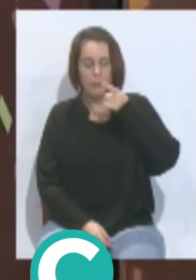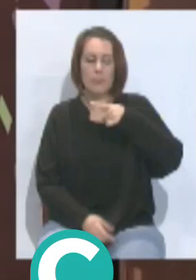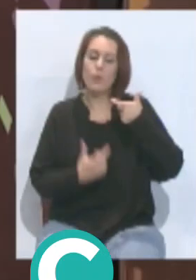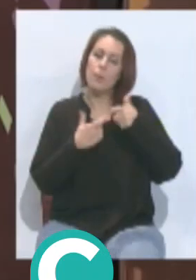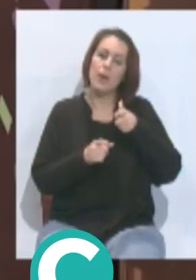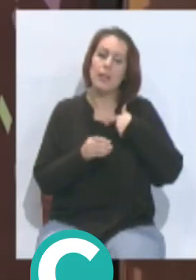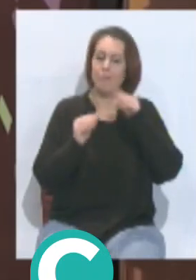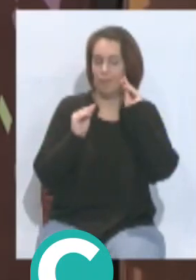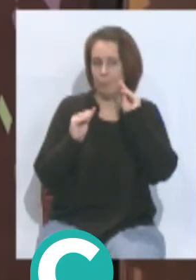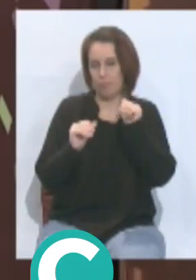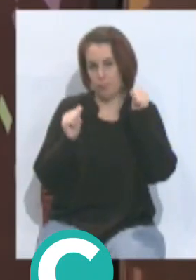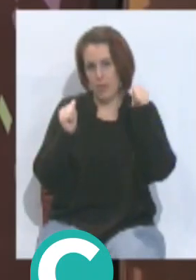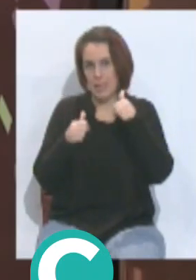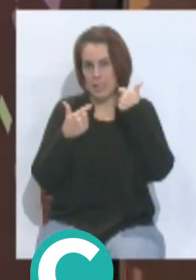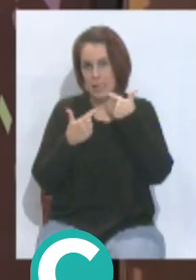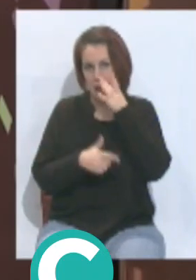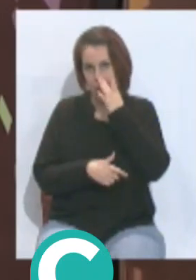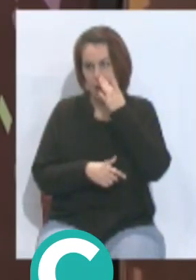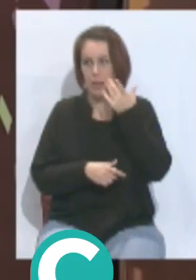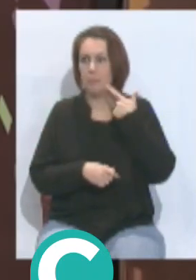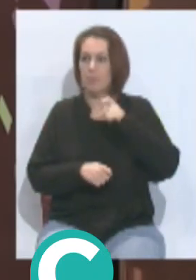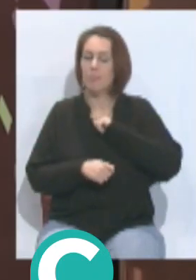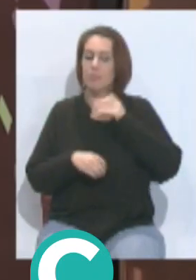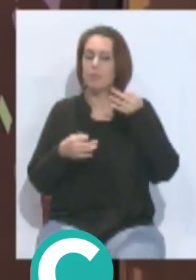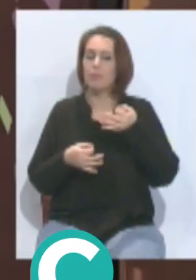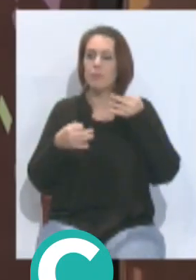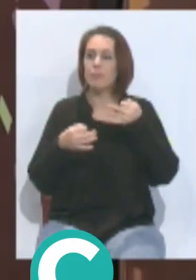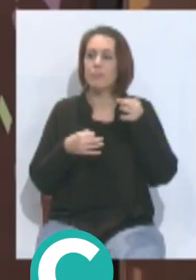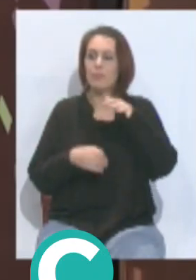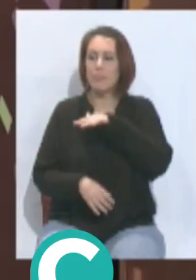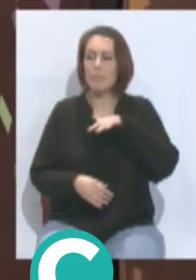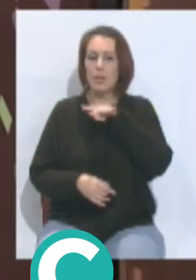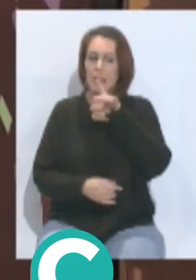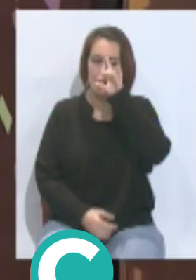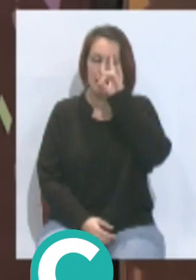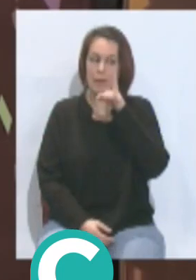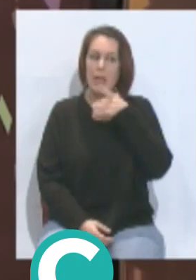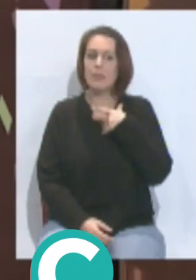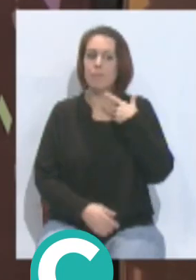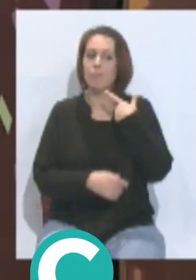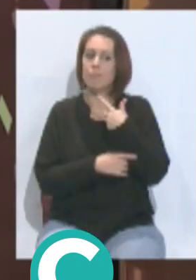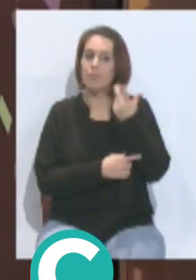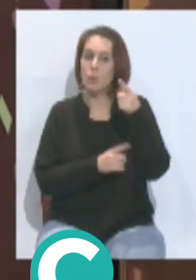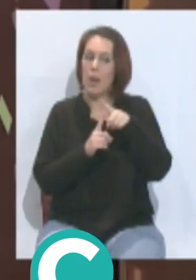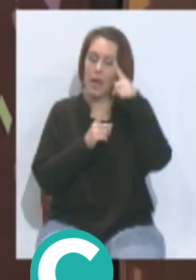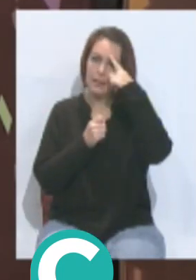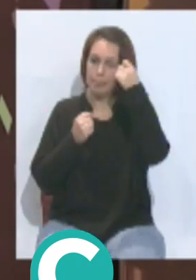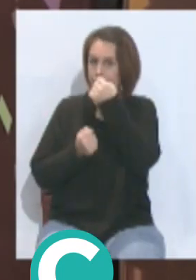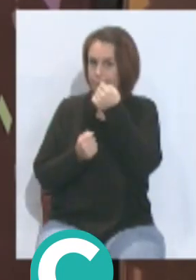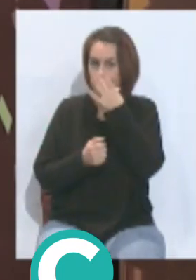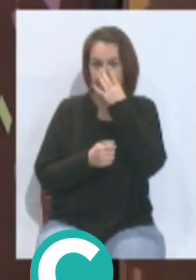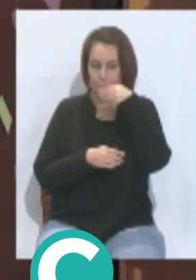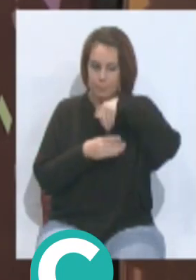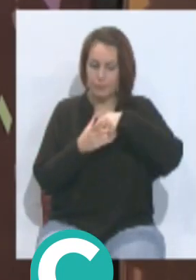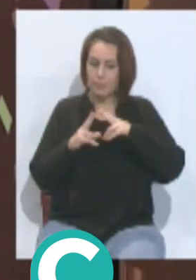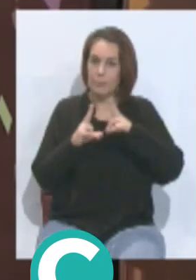parte más académica del carnaval, la que nos ofrece siempre ese espacio, esa iniciativa de la Cátedra del Carnaval de la Universidad